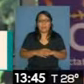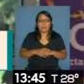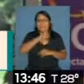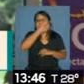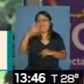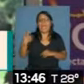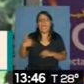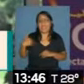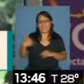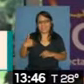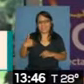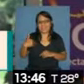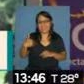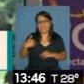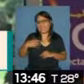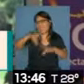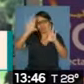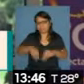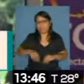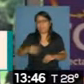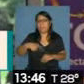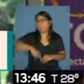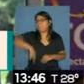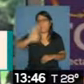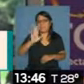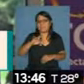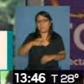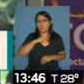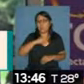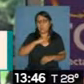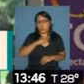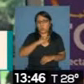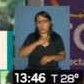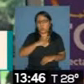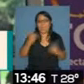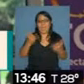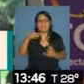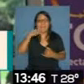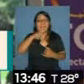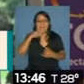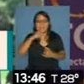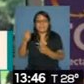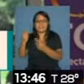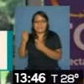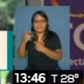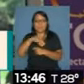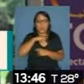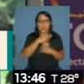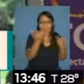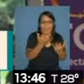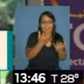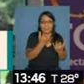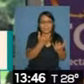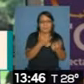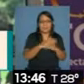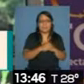Argentina en general, pero la provincia de Jujuy tiene todo lo que Alemania necesita, ¿verdad? Y no solamente,